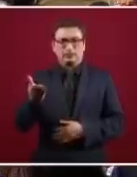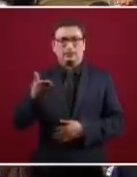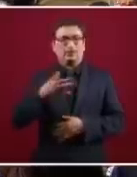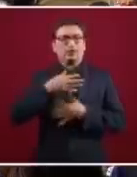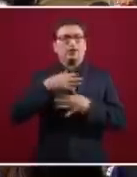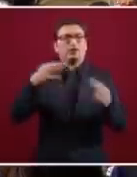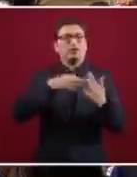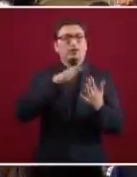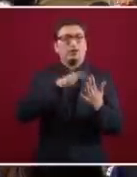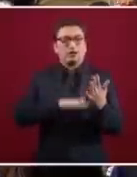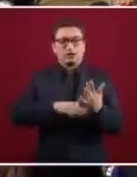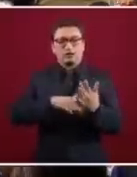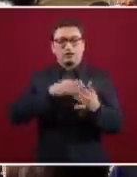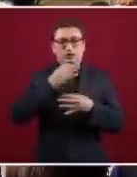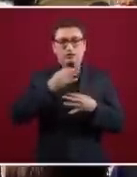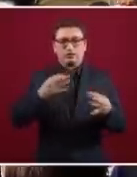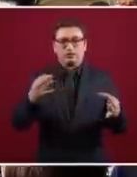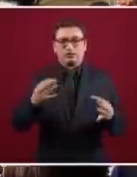comunicado